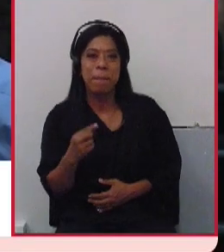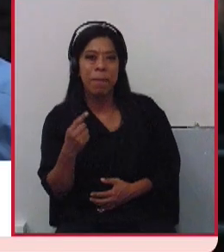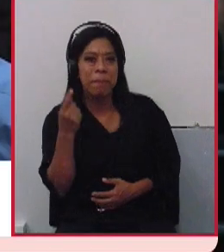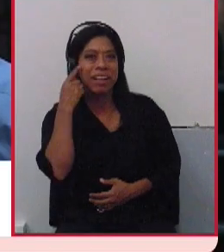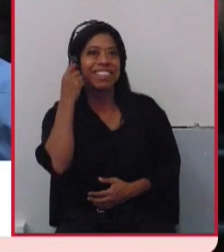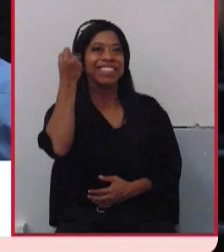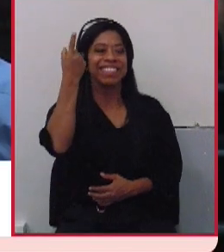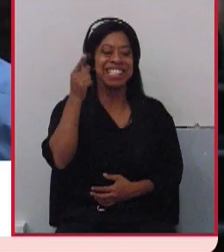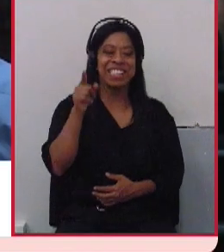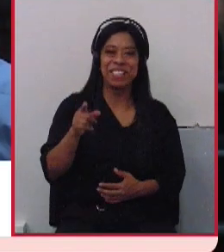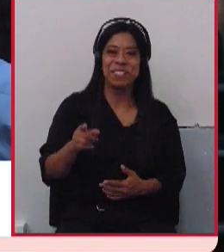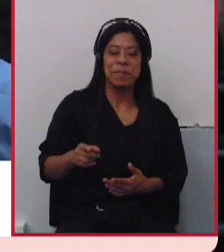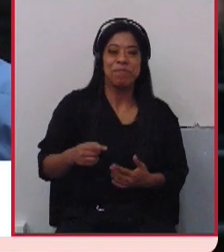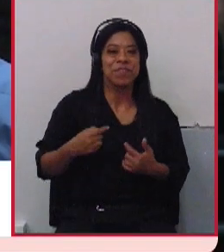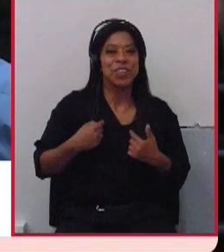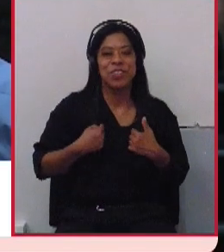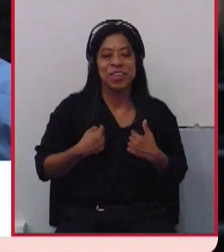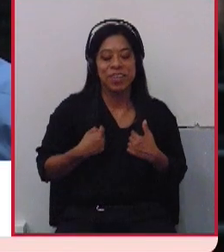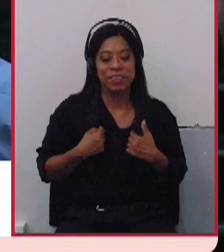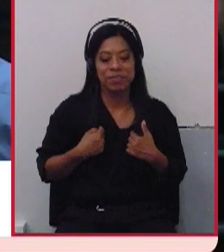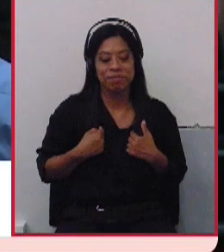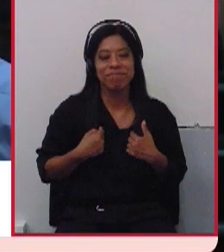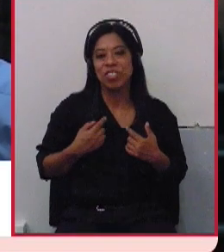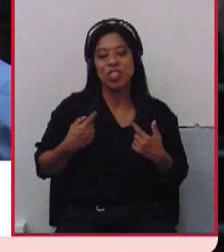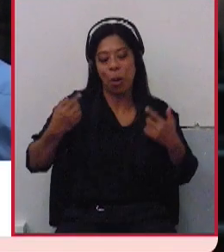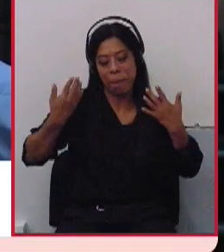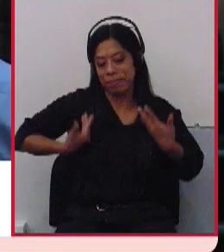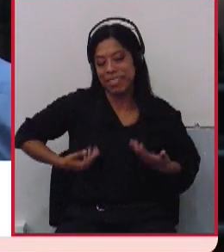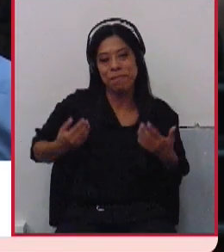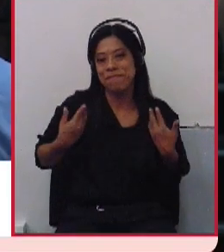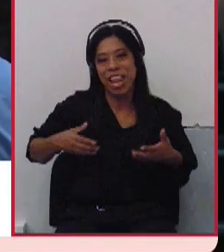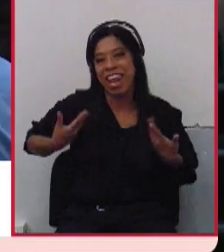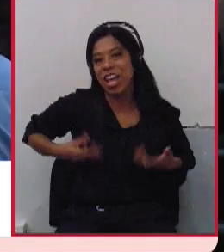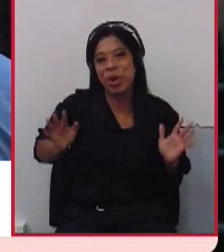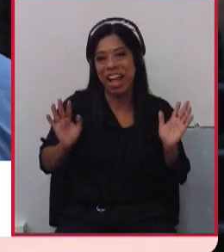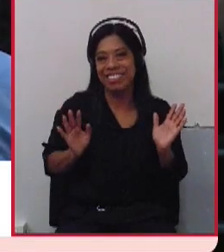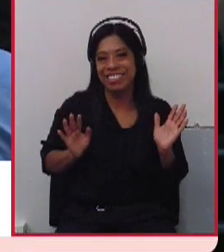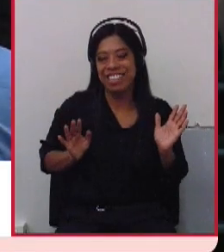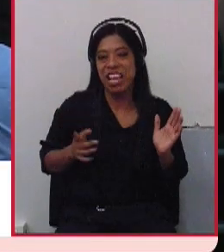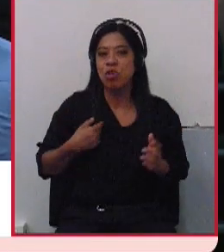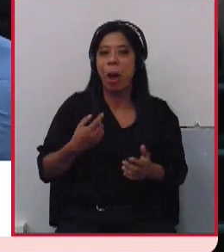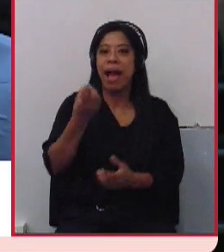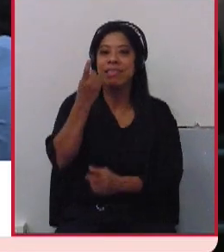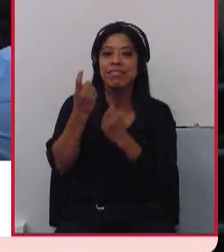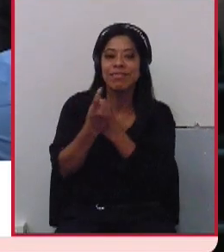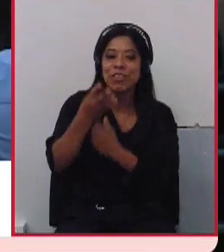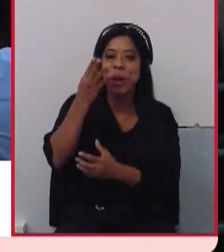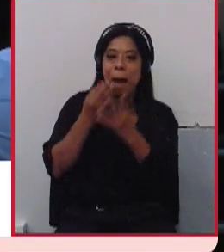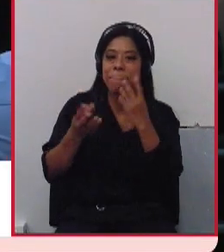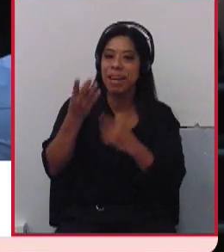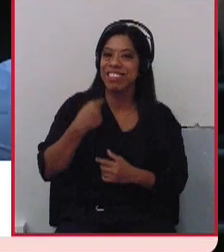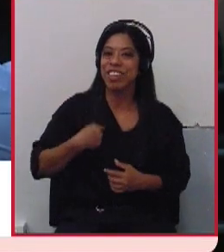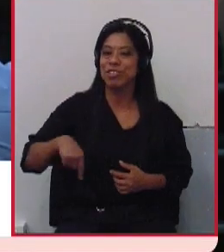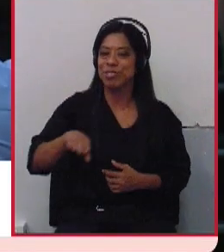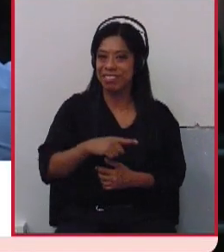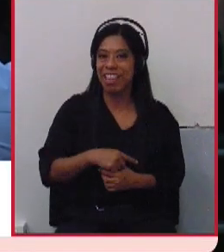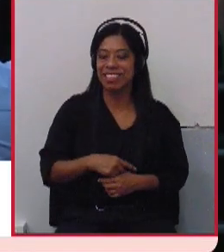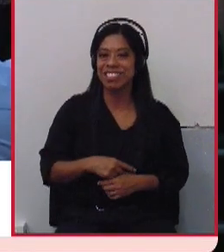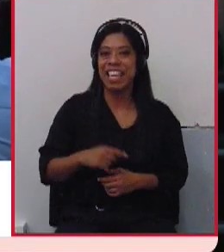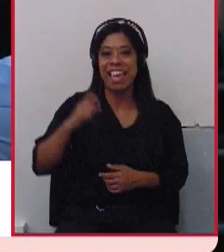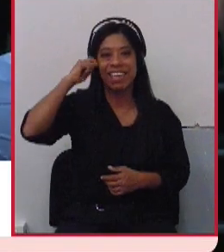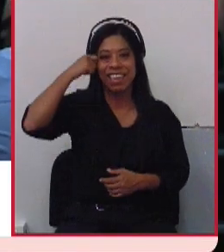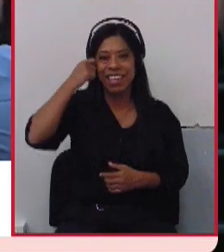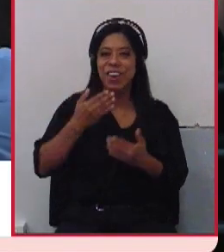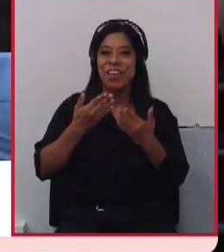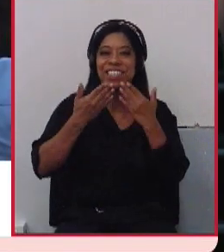en cambio, es que yo soy así. Es la formación que hemos tenido y la formación que se le ha dado, señor ingeniero.